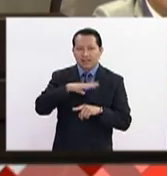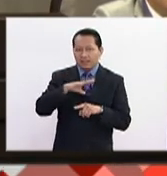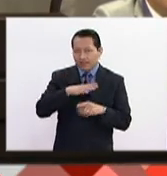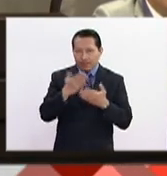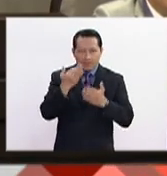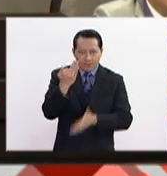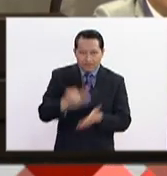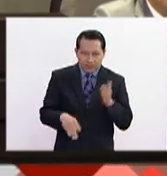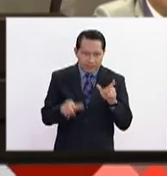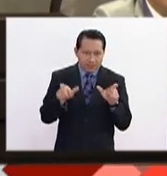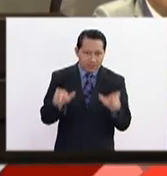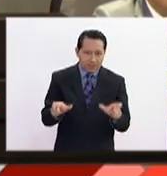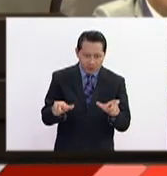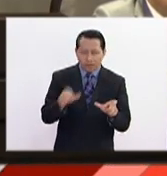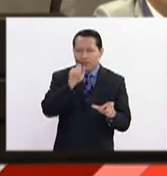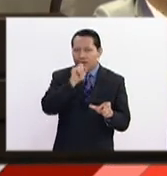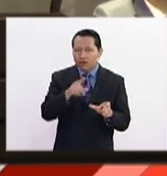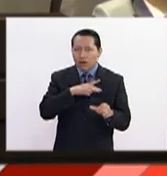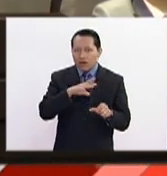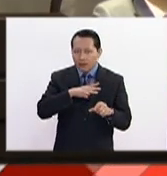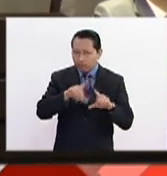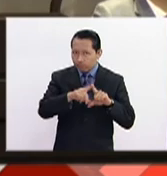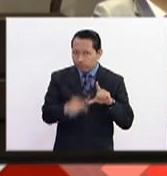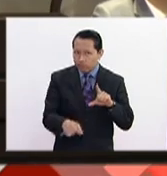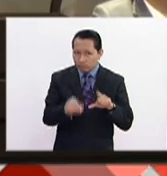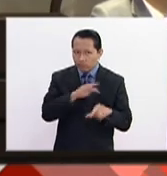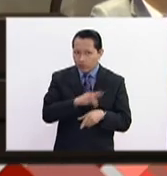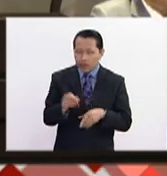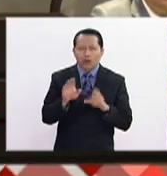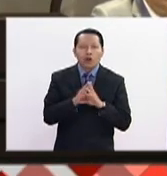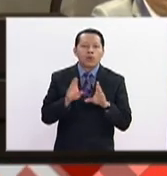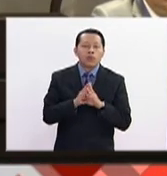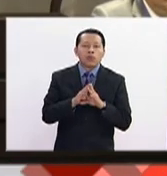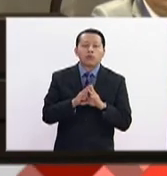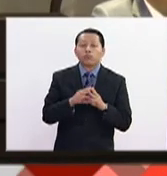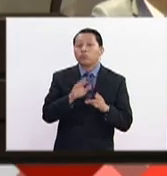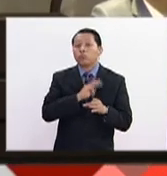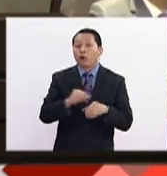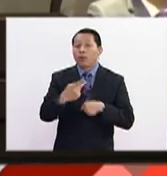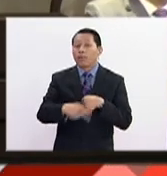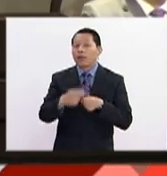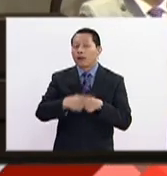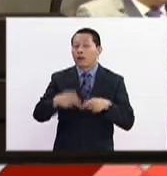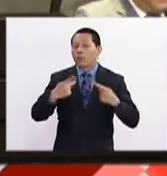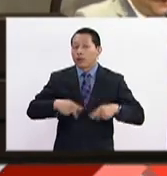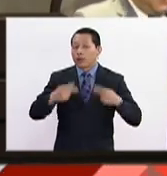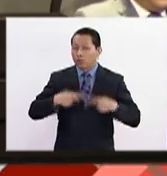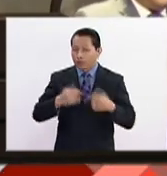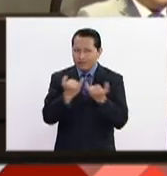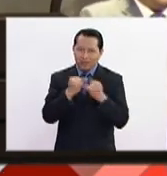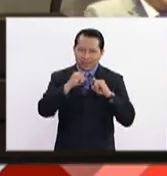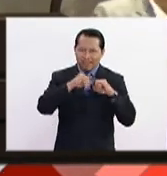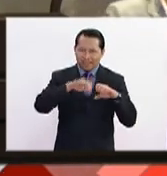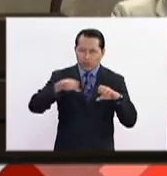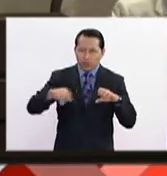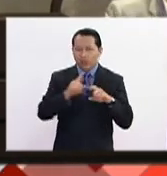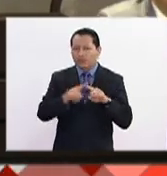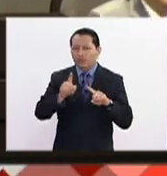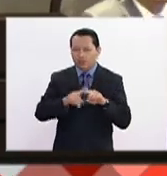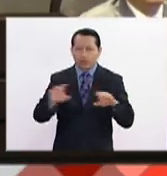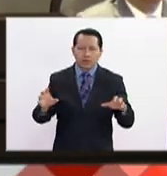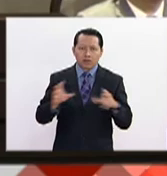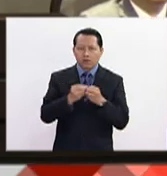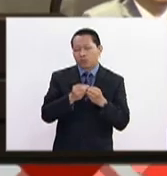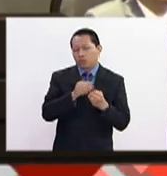inseguridad por los que atraviesa la nación, que ponen en riesgo a las personas y a las instituciones que conforman